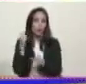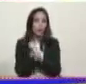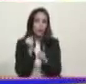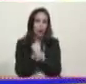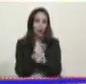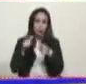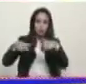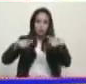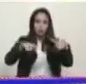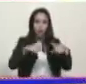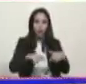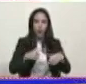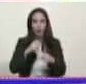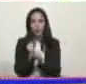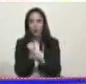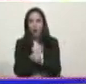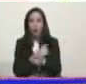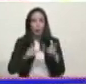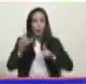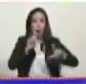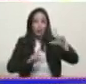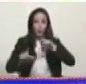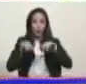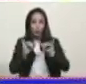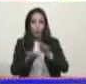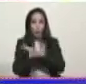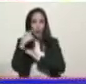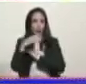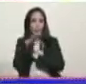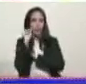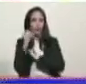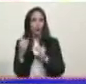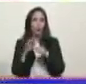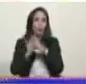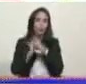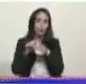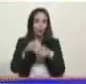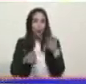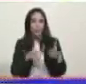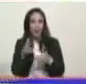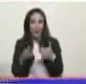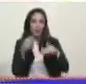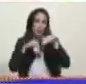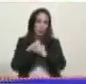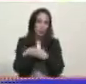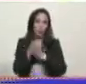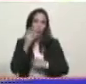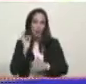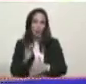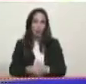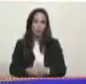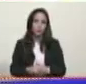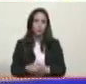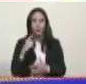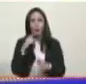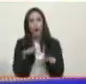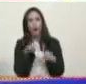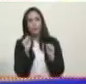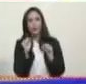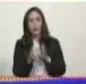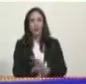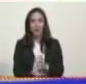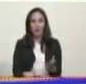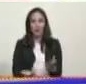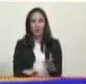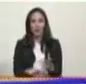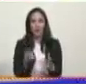las zonas de trabajo, en laboratorios para el funcionamiento y mejoramiento de nuestras capacidades técnicas. O sea, es un poco el aprender en el